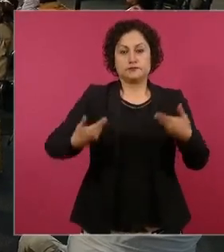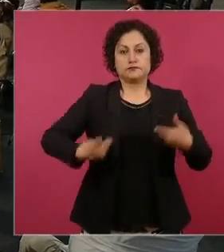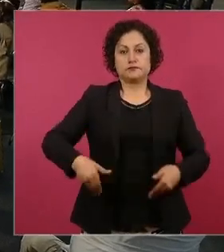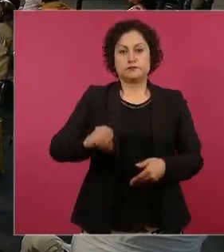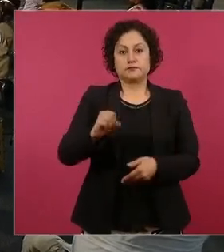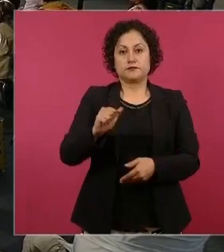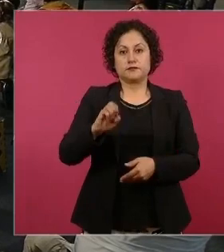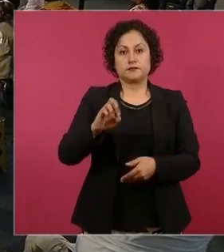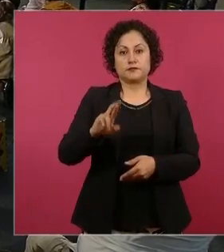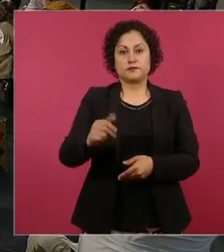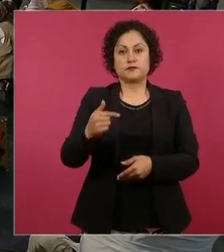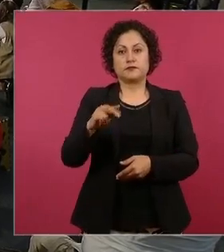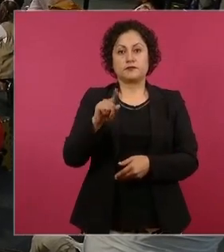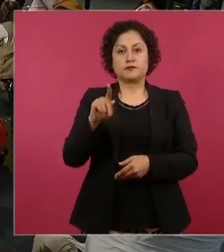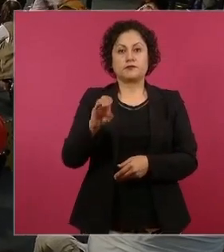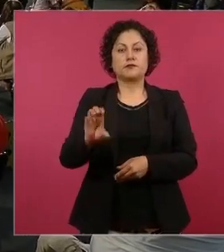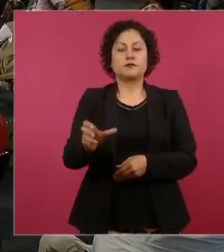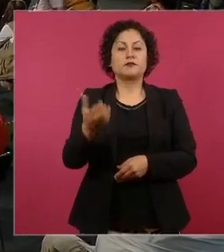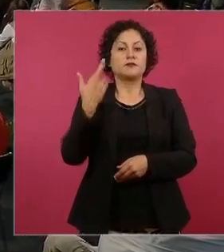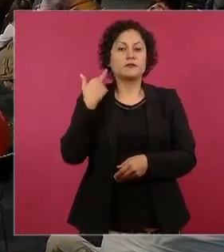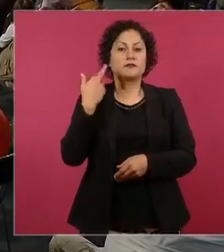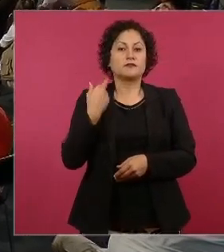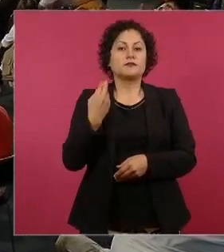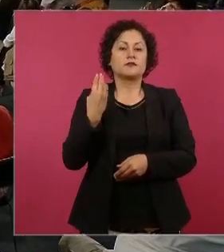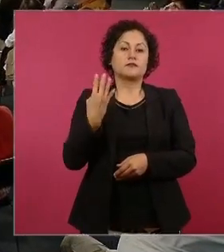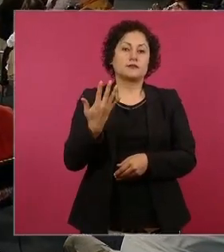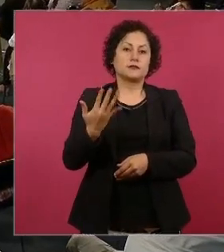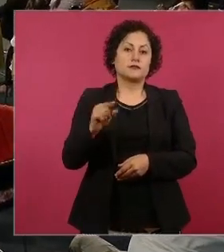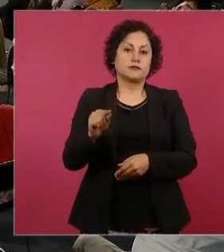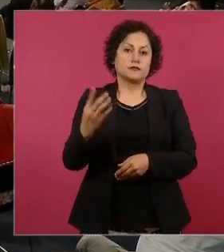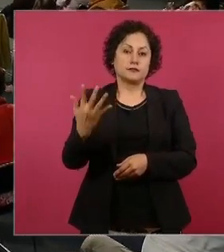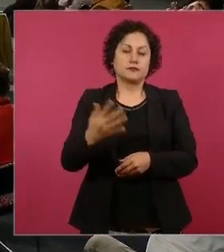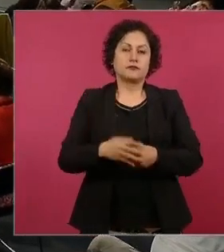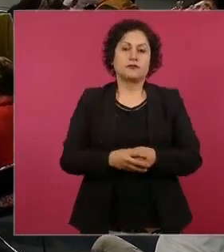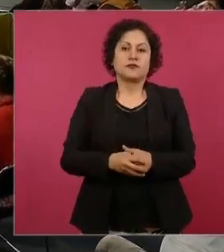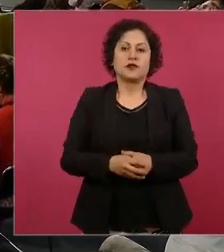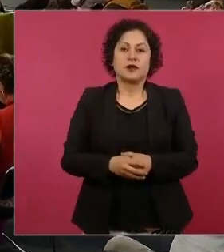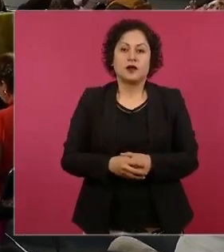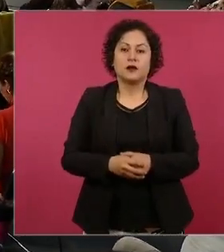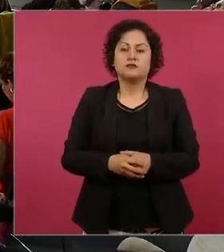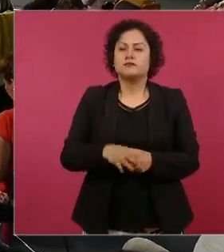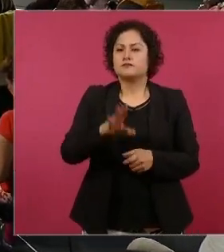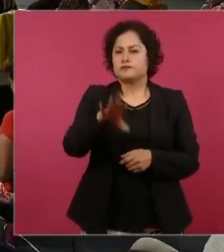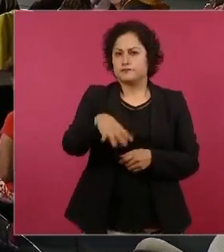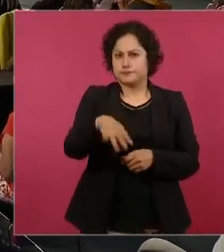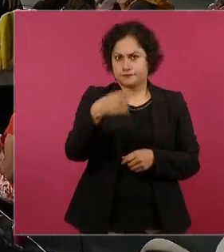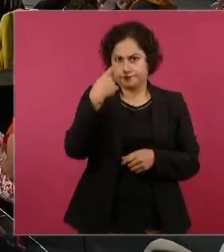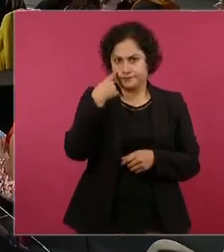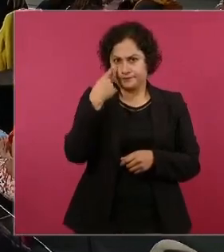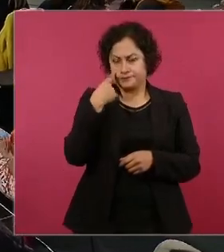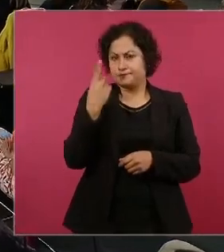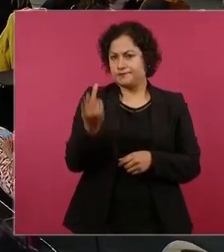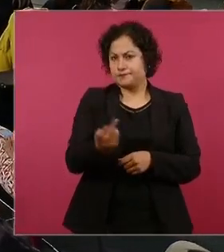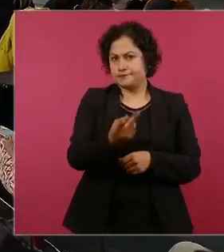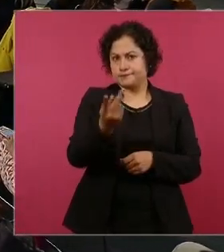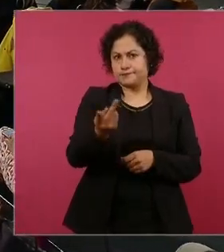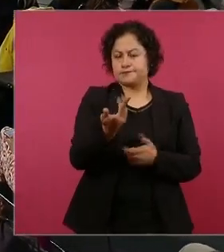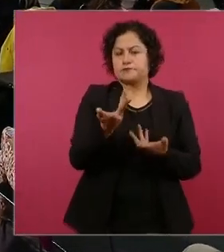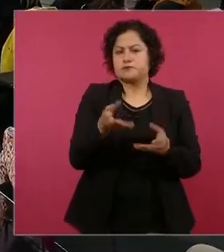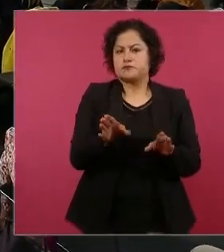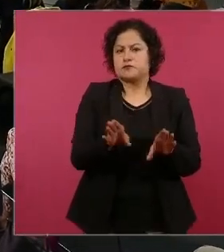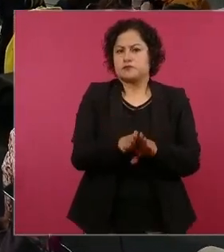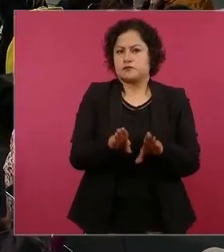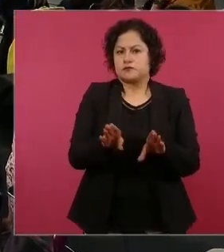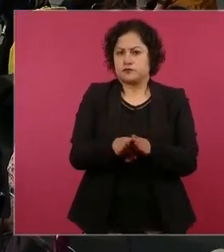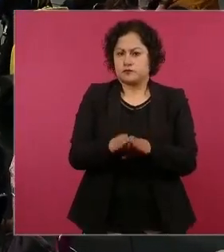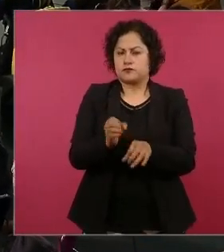de Radio Relax, 104.5 FM. Fíjense que de qué manera podrían ser apoyados por la